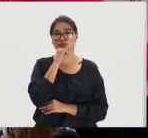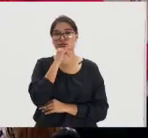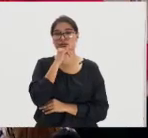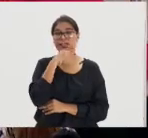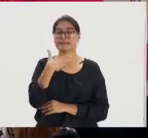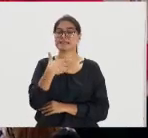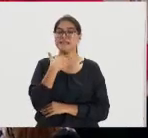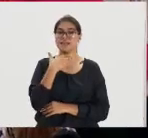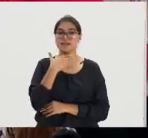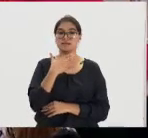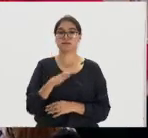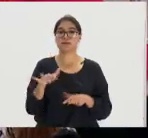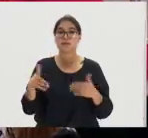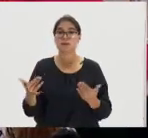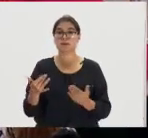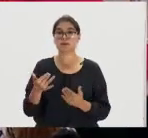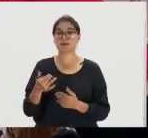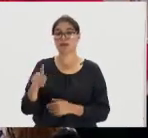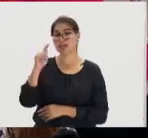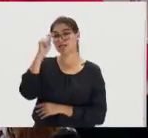Y compramos su dignidad.